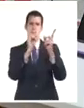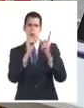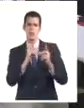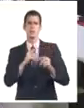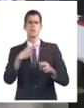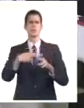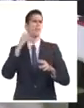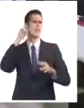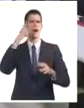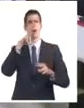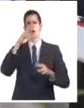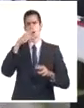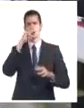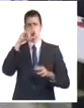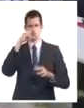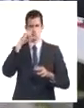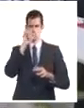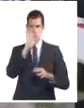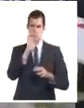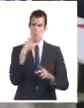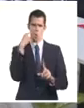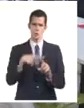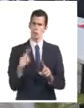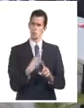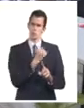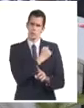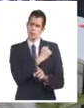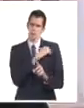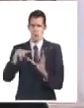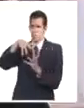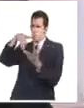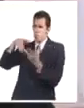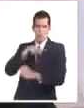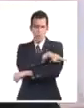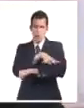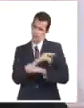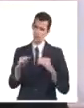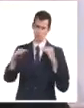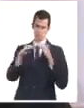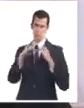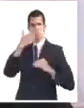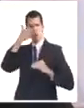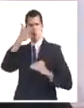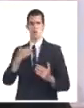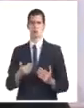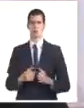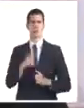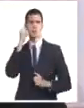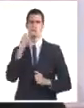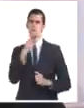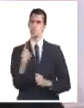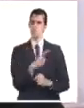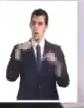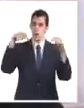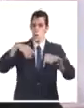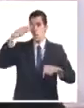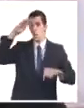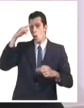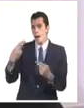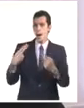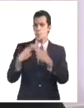y por un mundo equilibrado y más equitativo. Para nosotros sesionar en Cuba tiene una significación importante